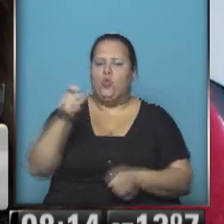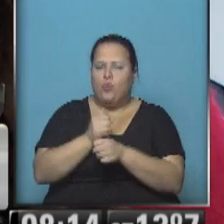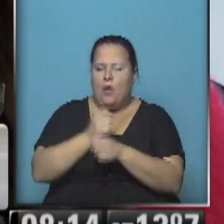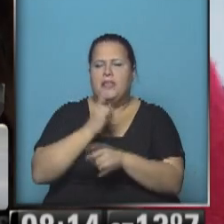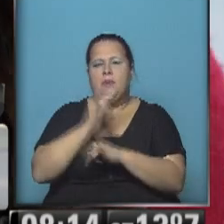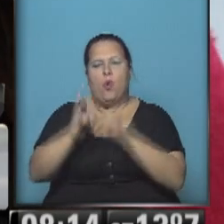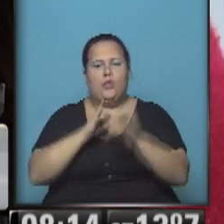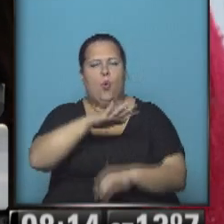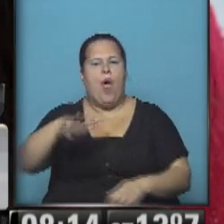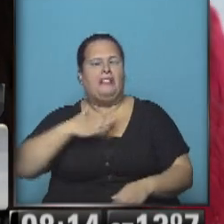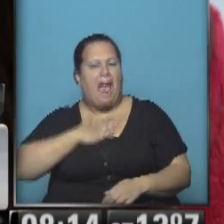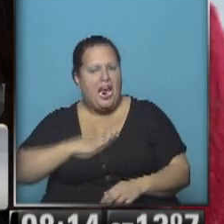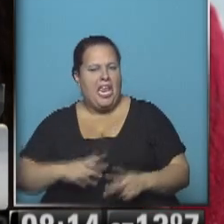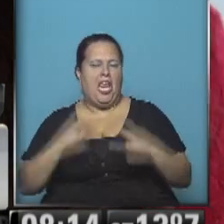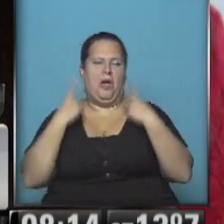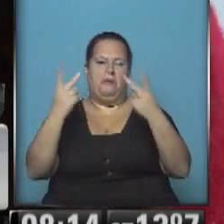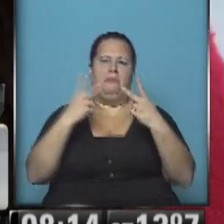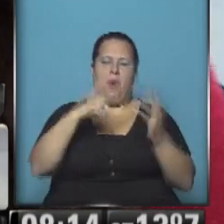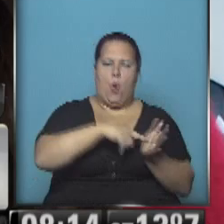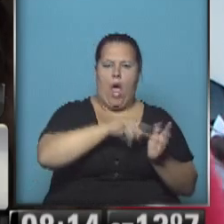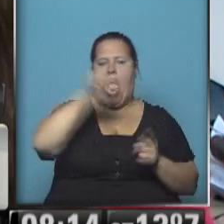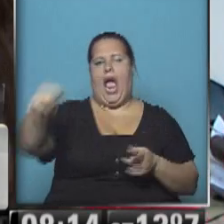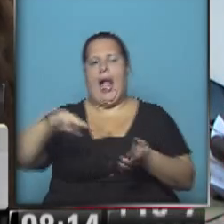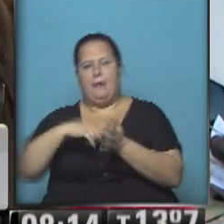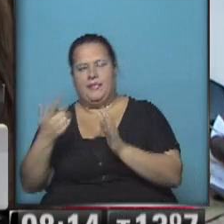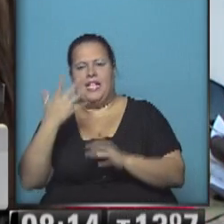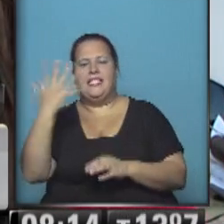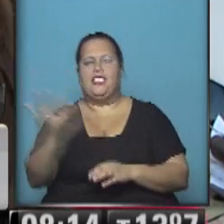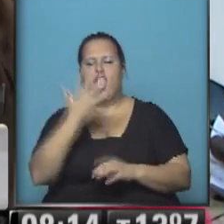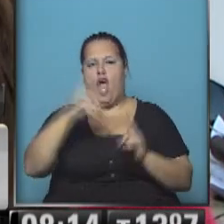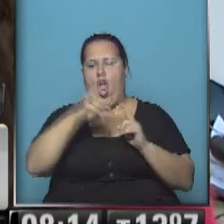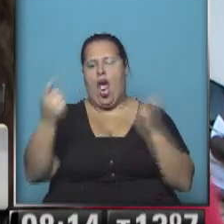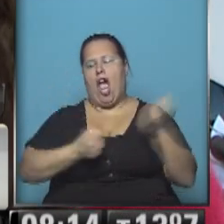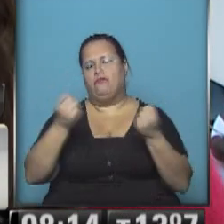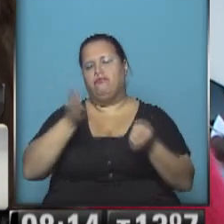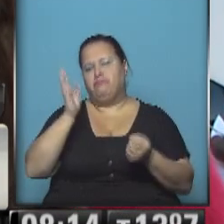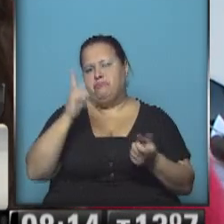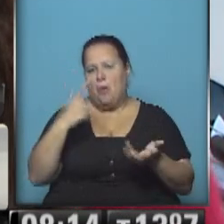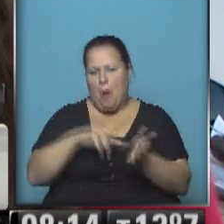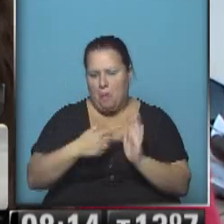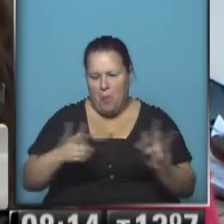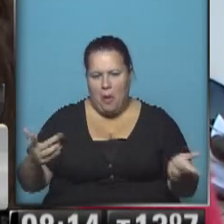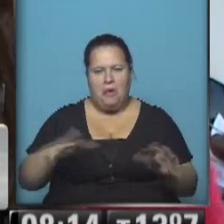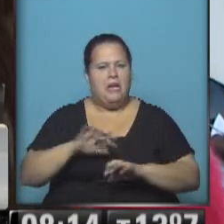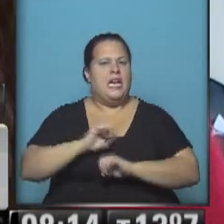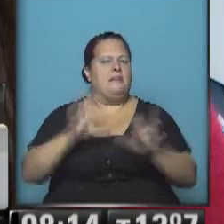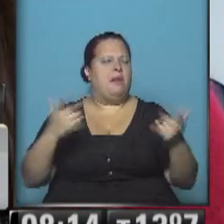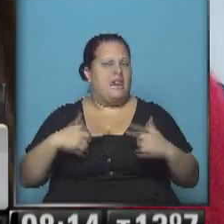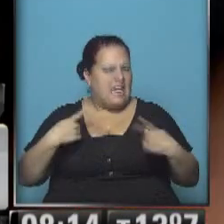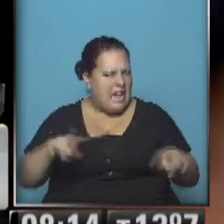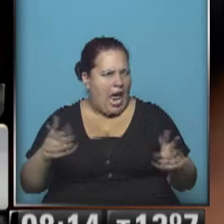comentaba que era una zona tranquila él viajaba desde ese lugar hasta la capital que son 5 horas en auto sin ningún tipo de situación